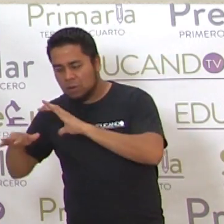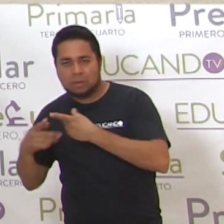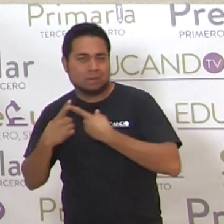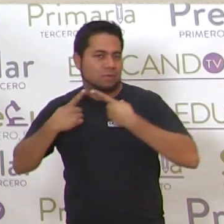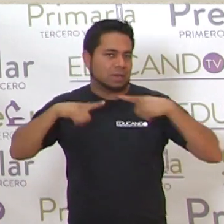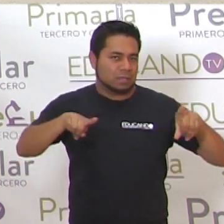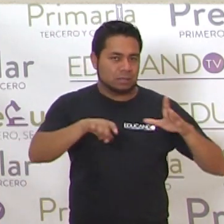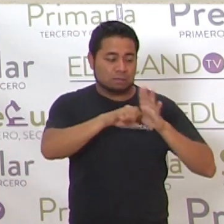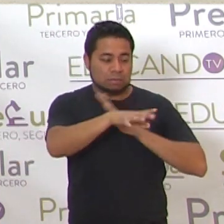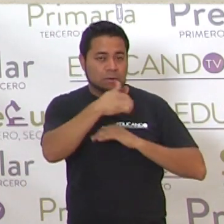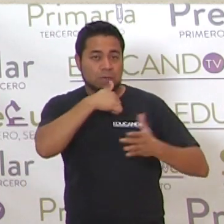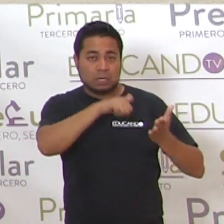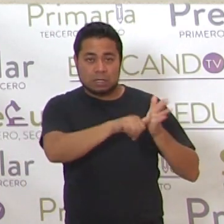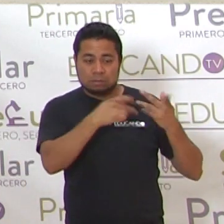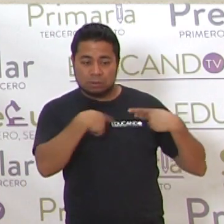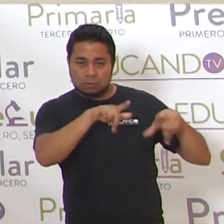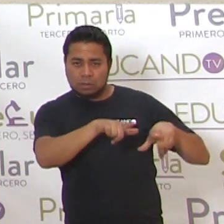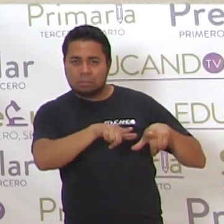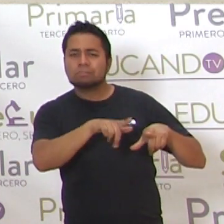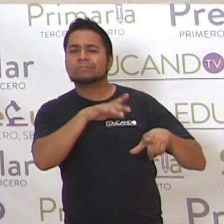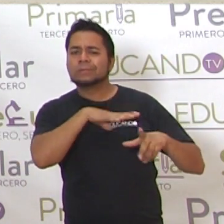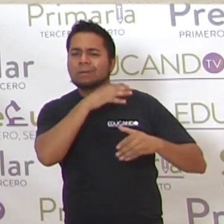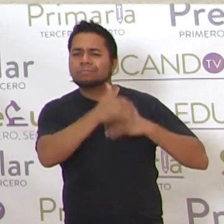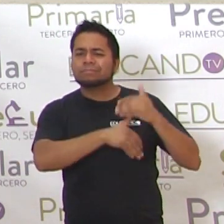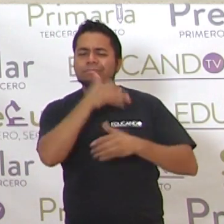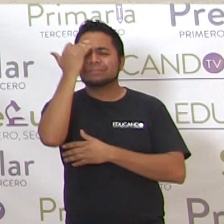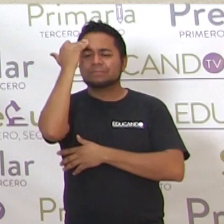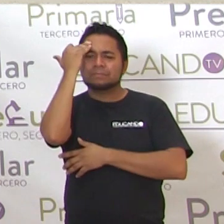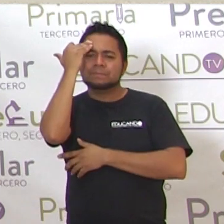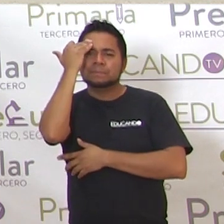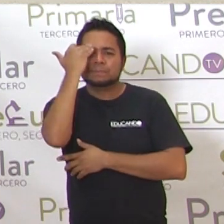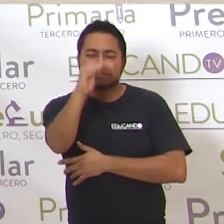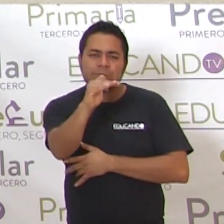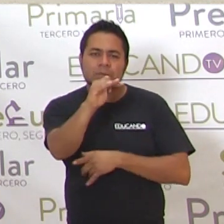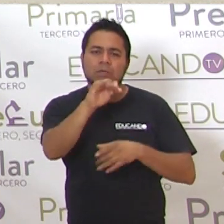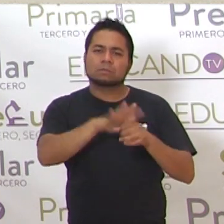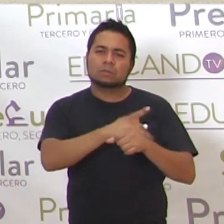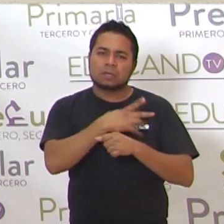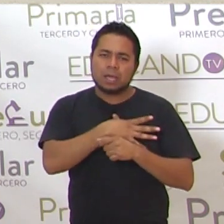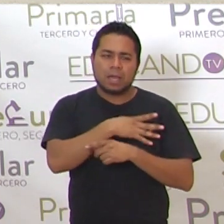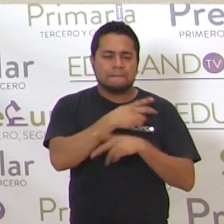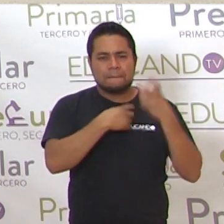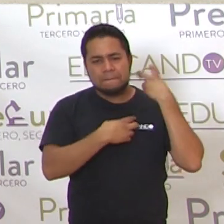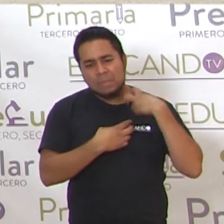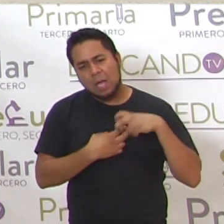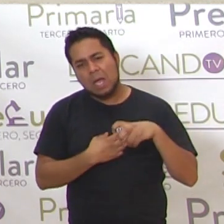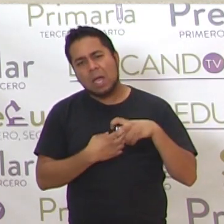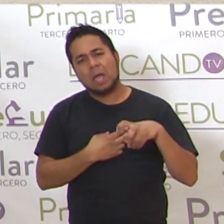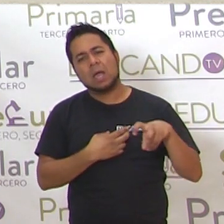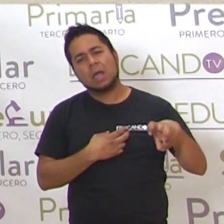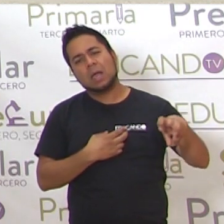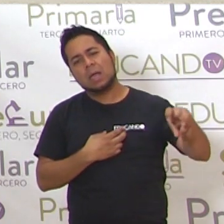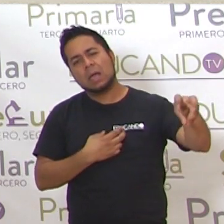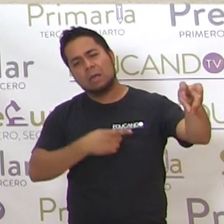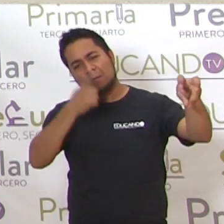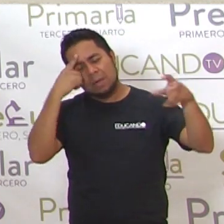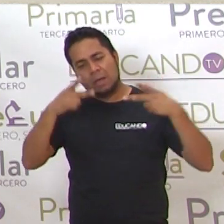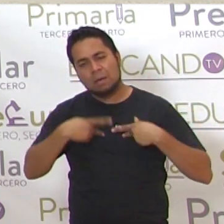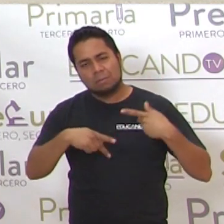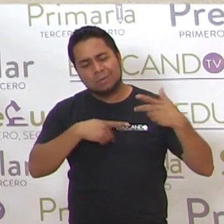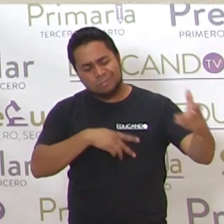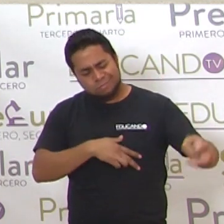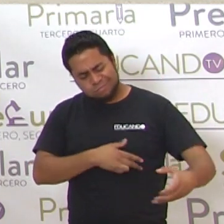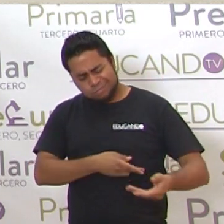la carta personal lleva un proceso de tiempo porque tiene que hacer un viaje para poder llegar al destinatario